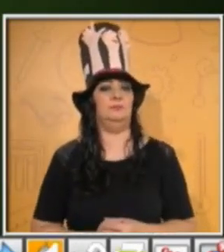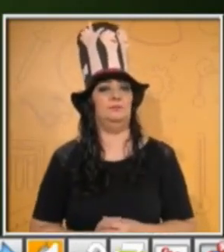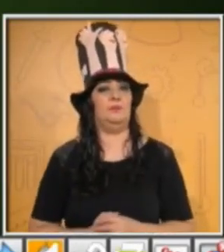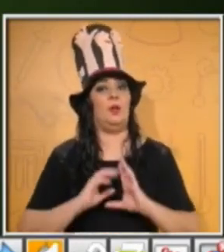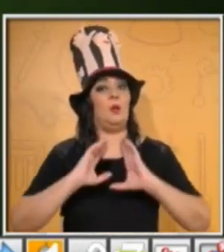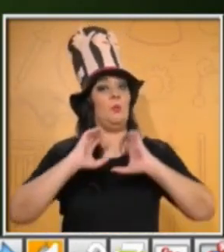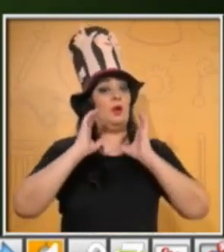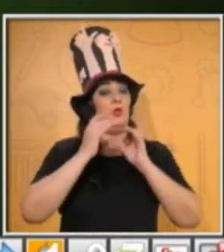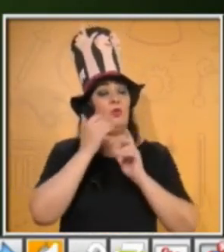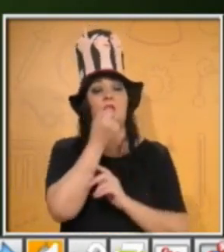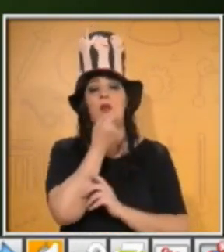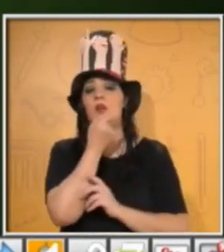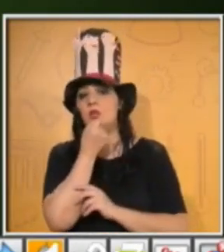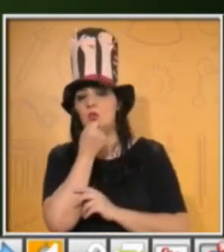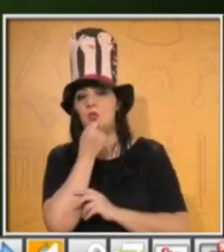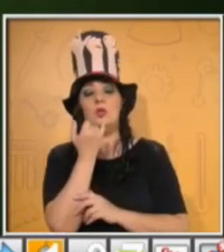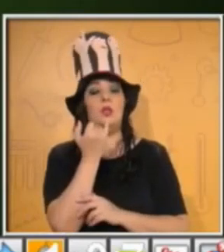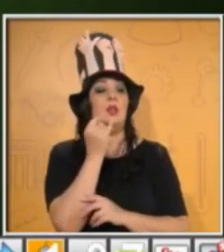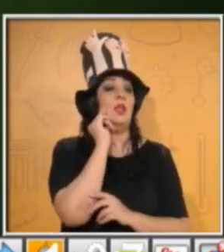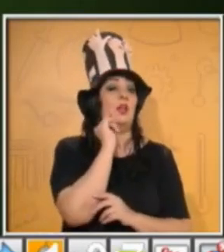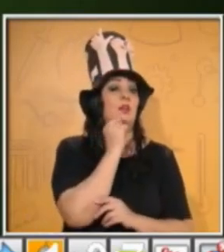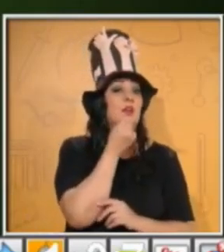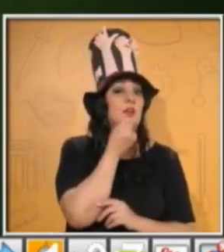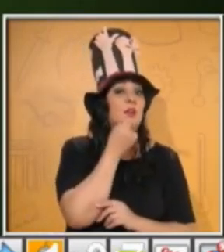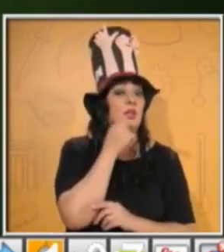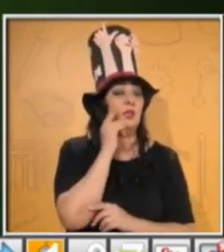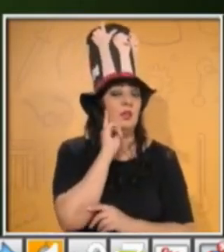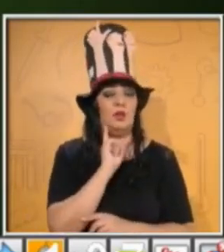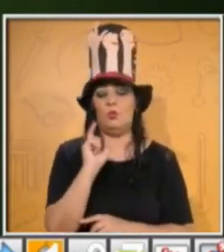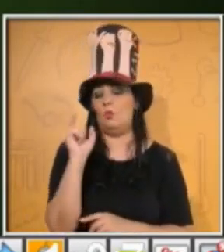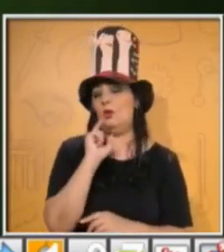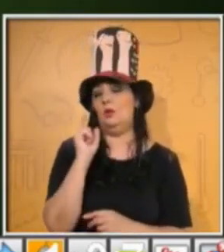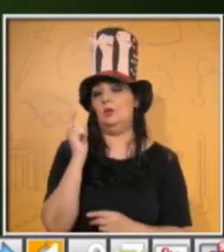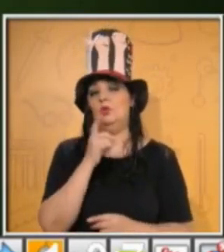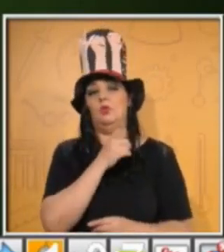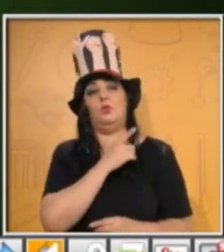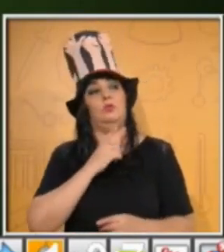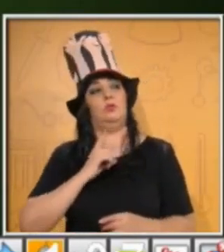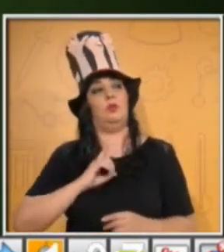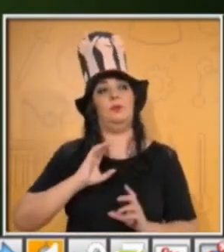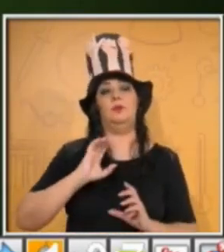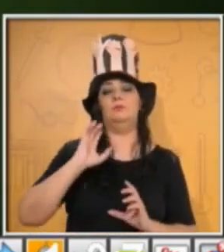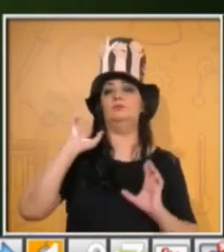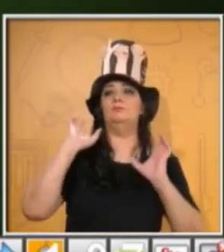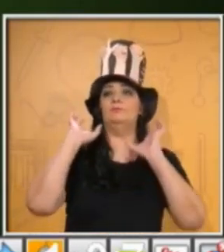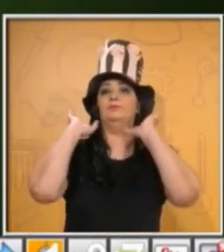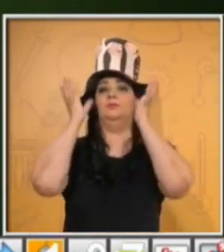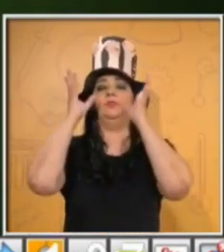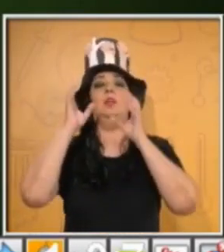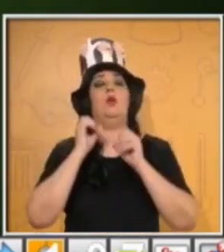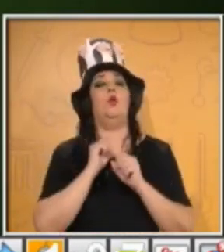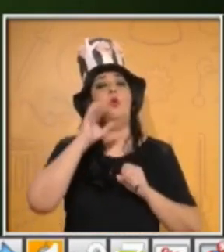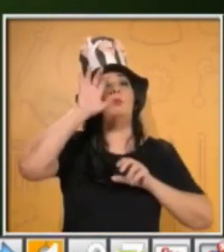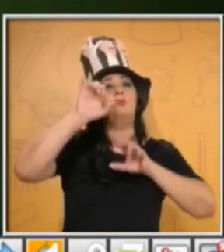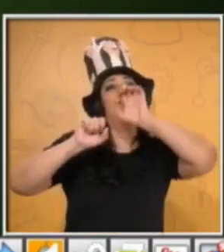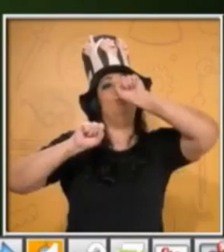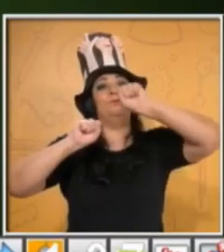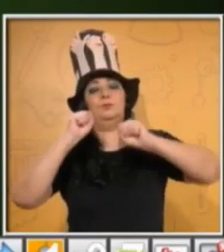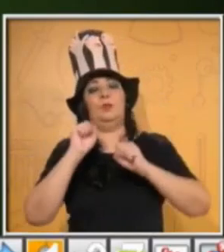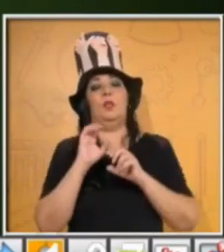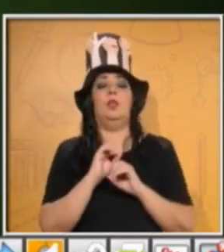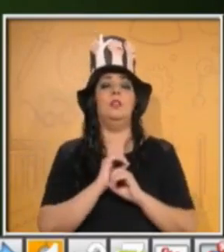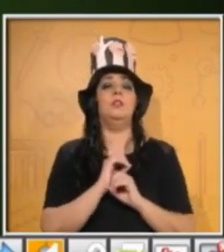el alumno, como la niña, al momento de subir o escalar y el soltarse, vamos a tener en cuenta nuestro